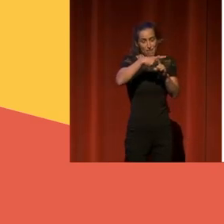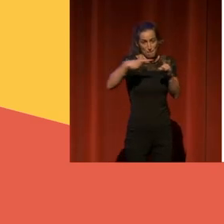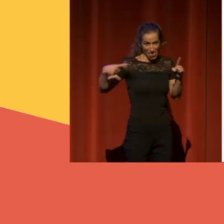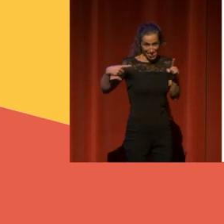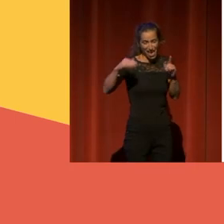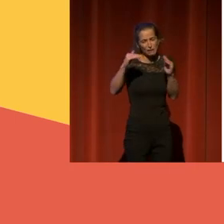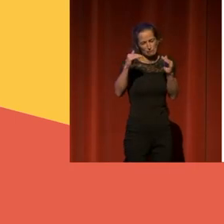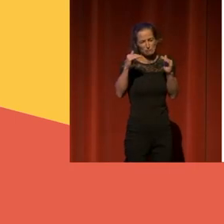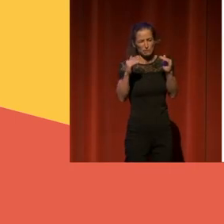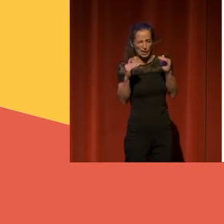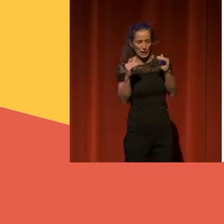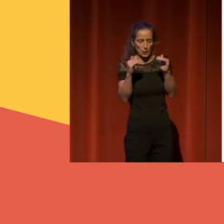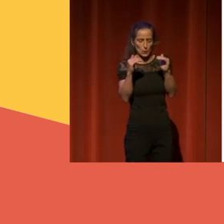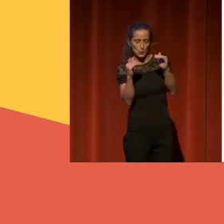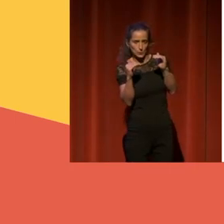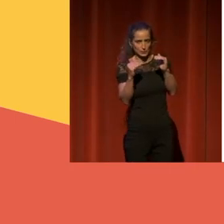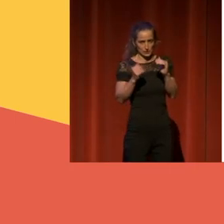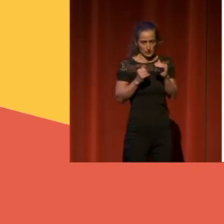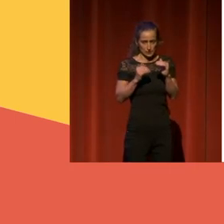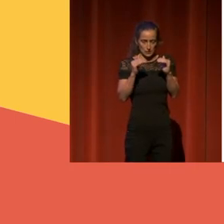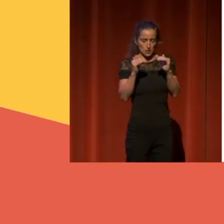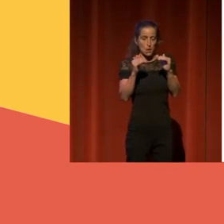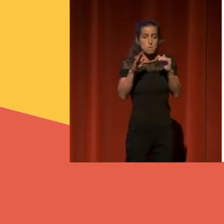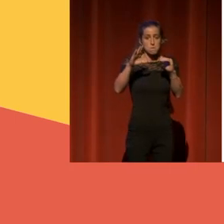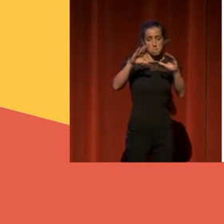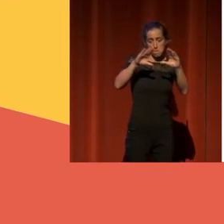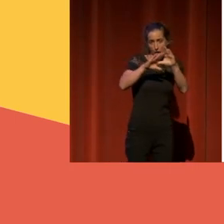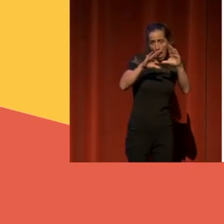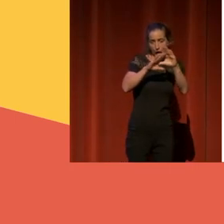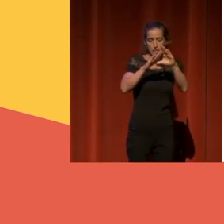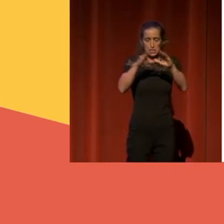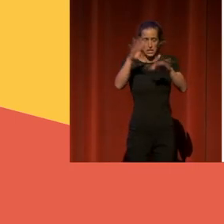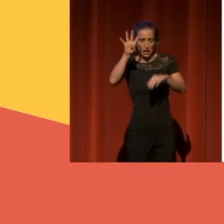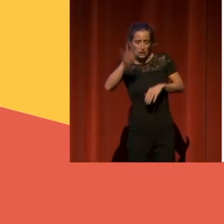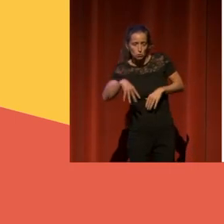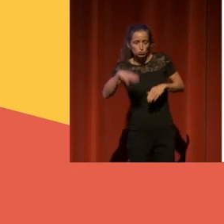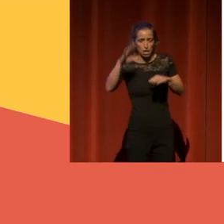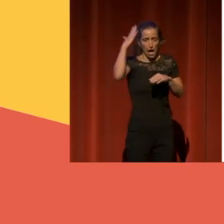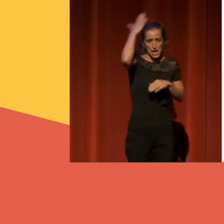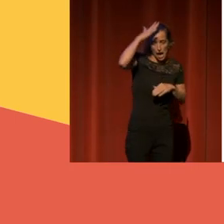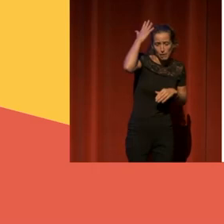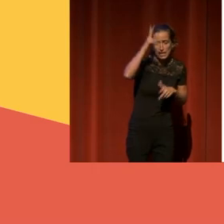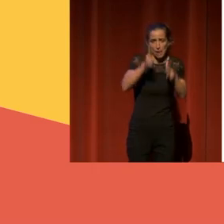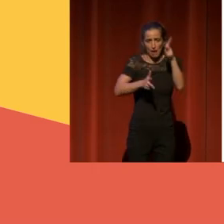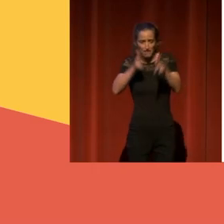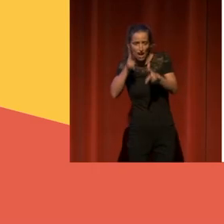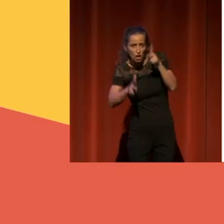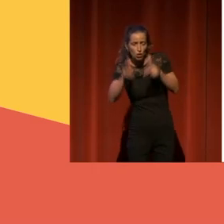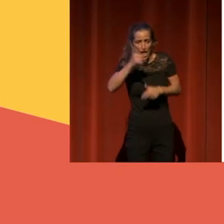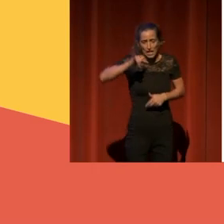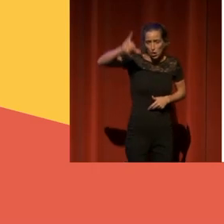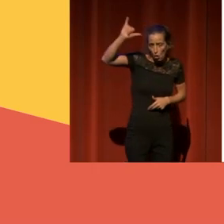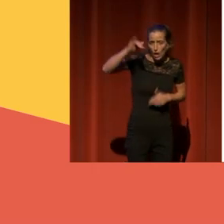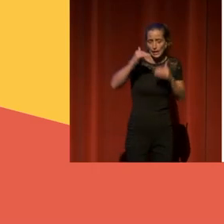media, superada por Madrid, por Cataluña, por Navarra, por el País Vasco y por La Rioja. Es un poco